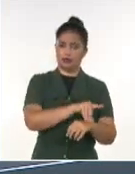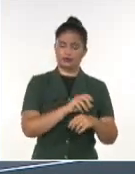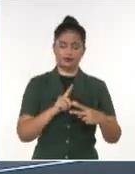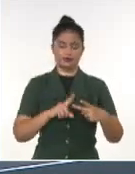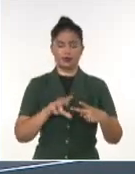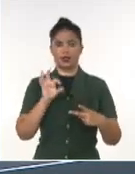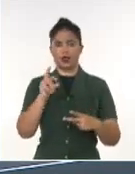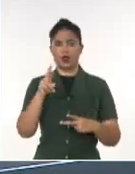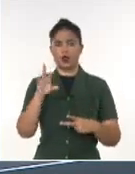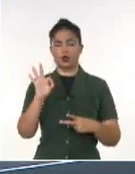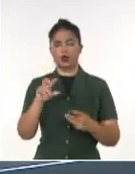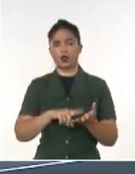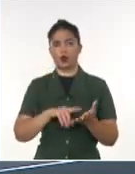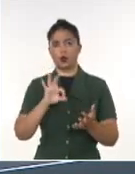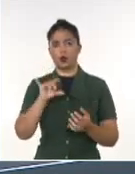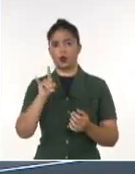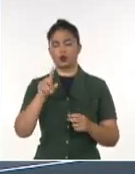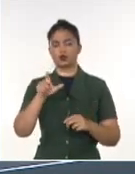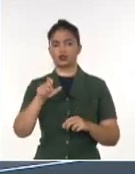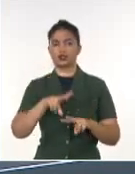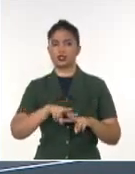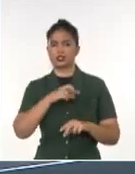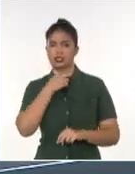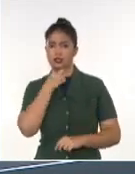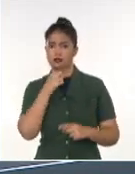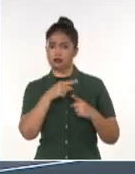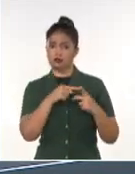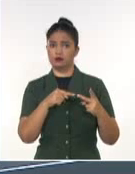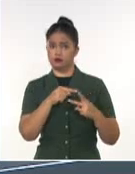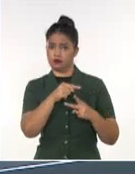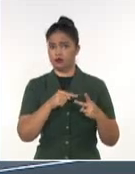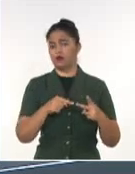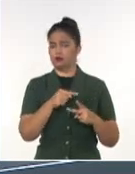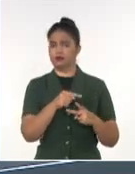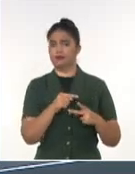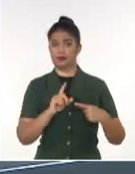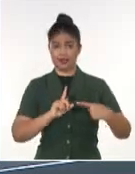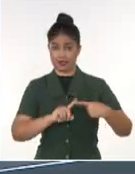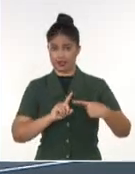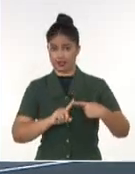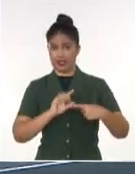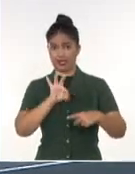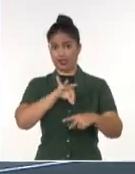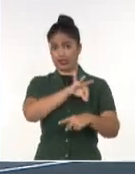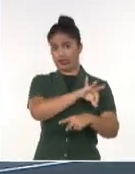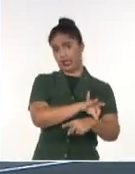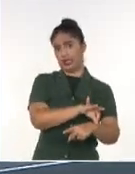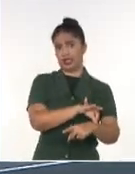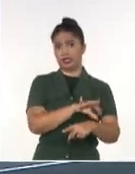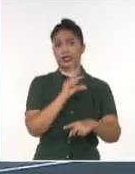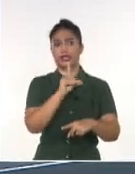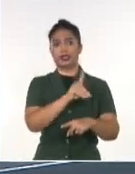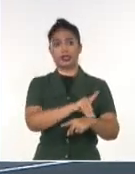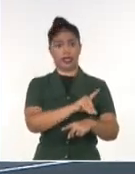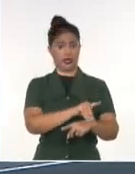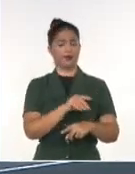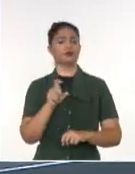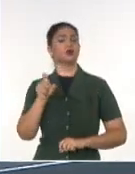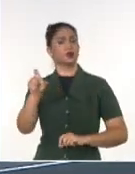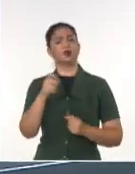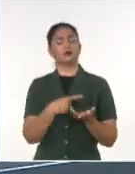situación epidemiológica. En lo particular, en el caso del dengue. El dengue en la última semana ha tenido un incremento